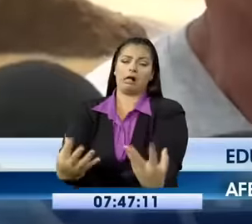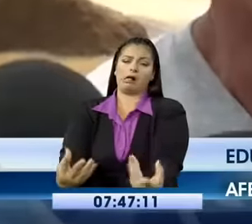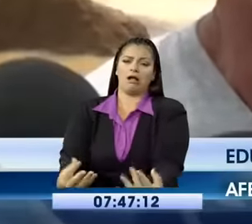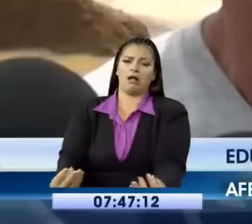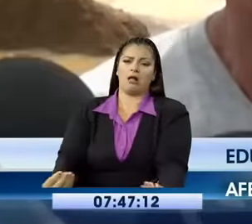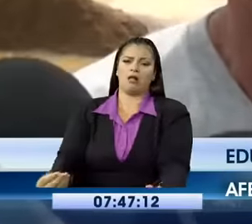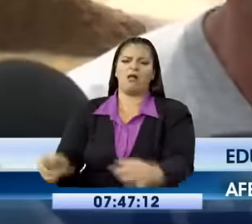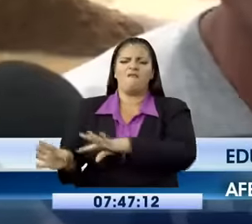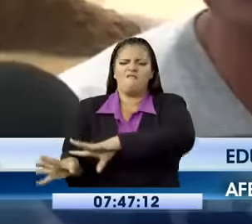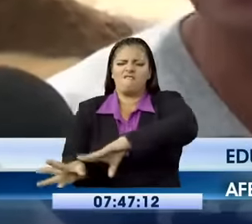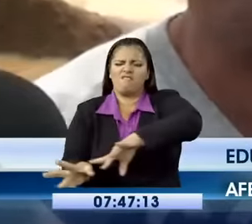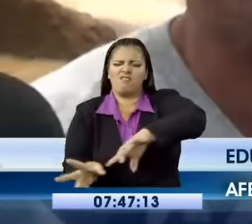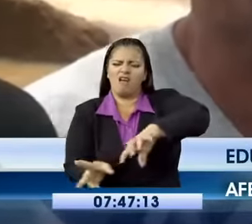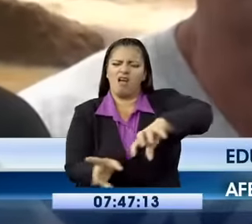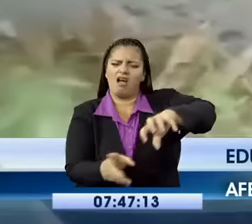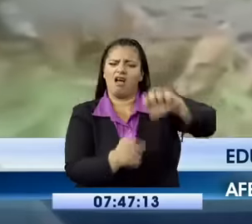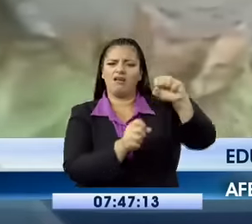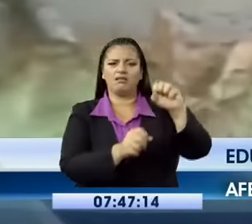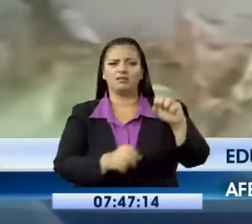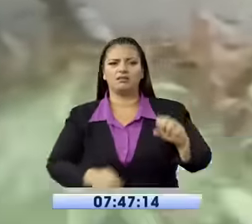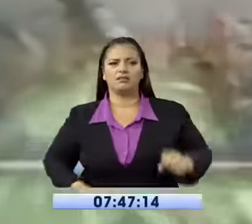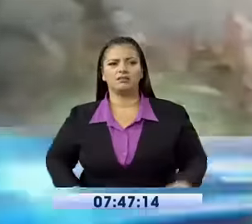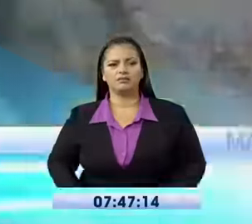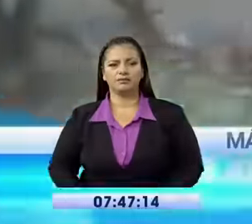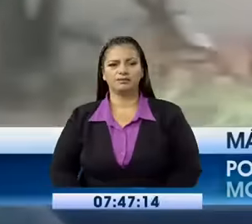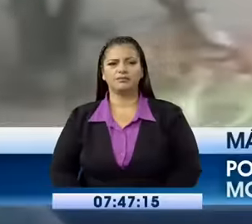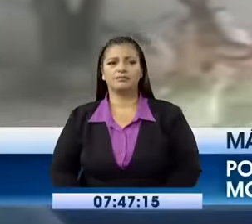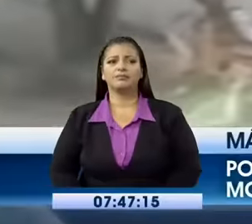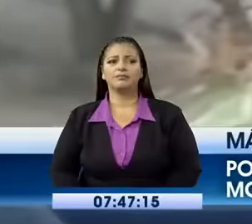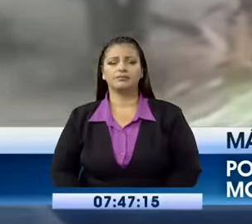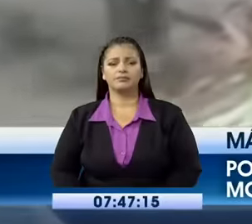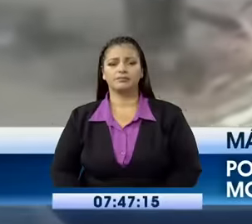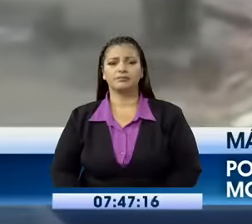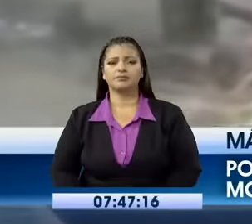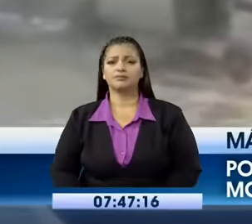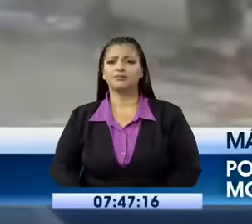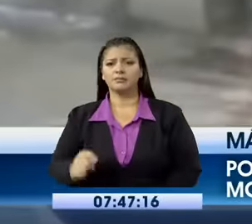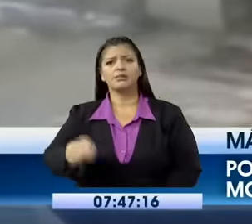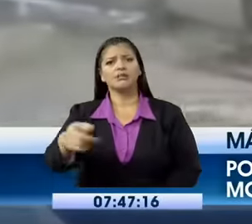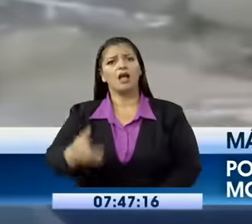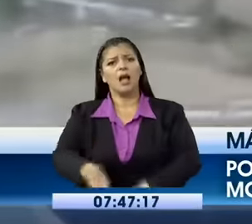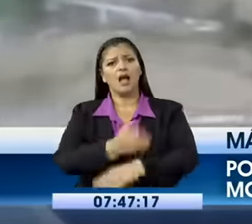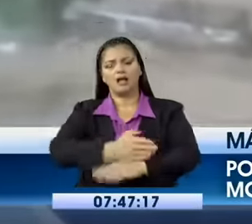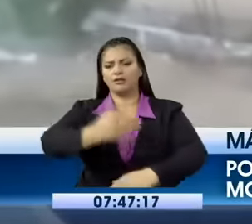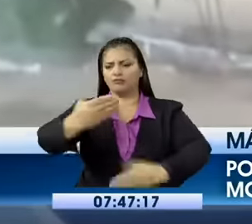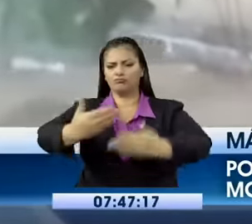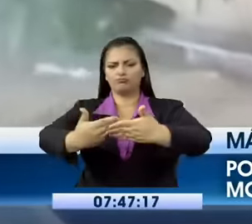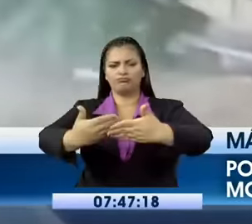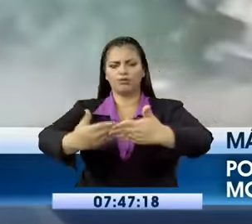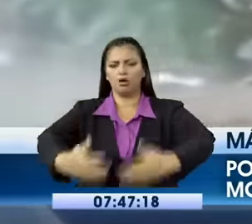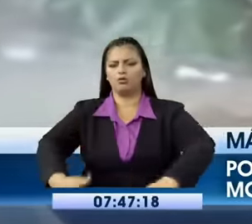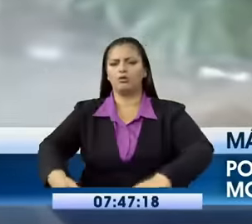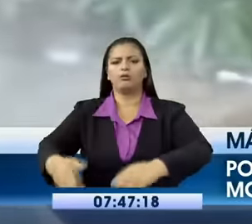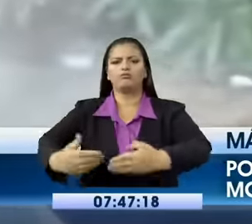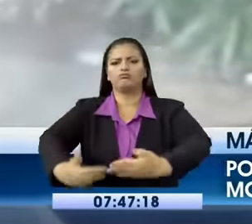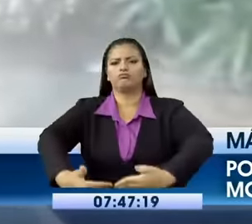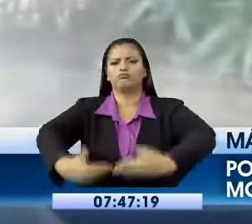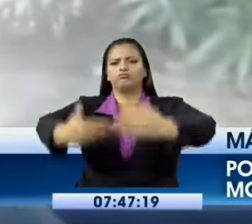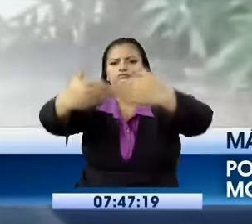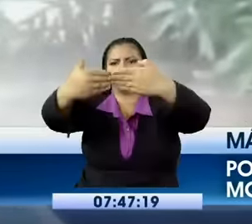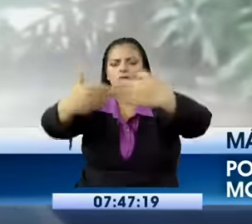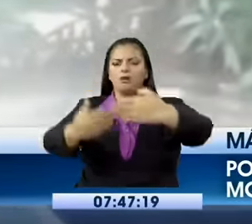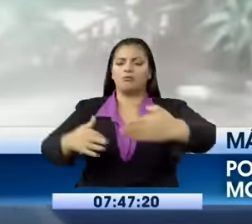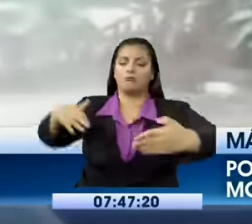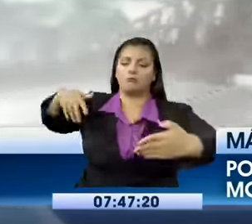a a rebasar el agua entonces el agua en que es del muro alto comenzó a a a